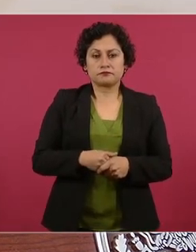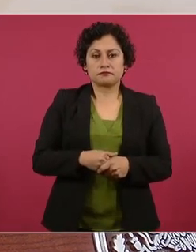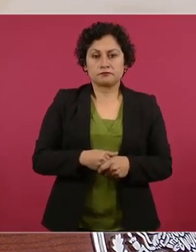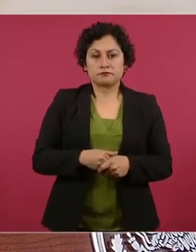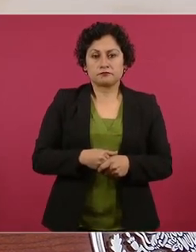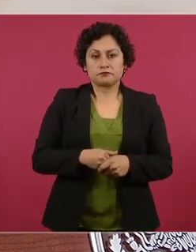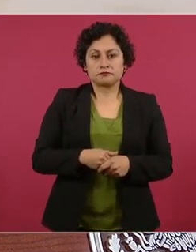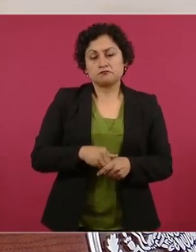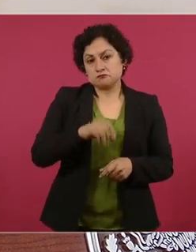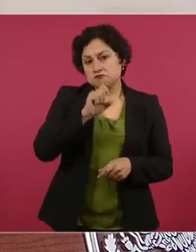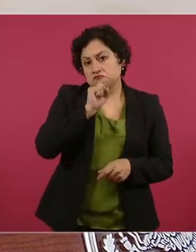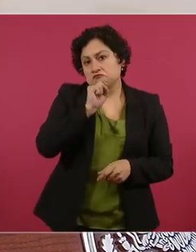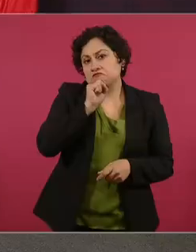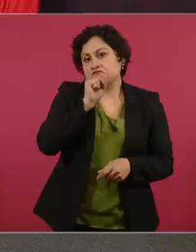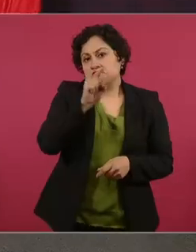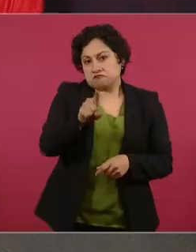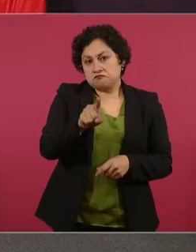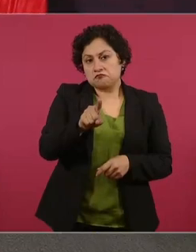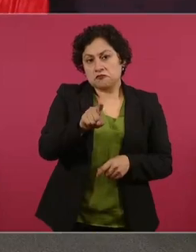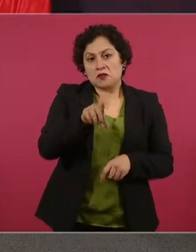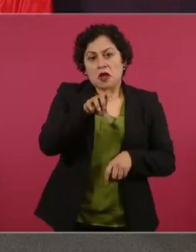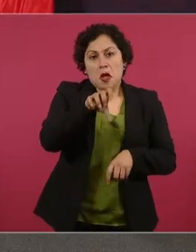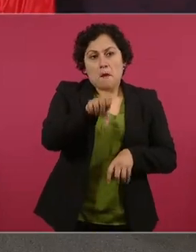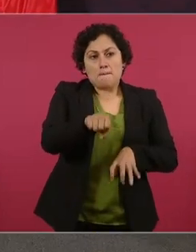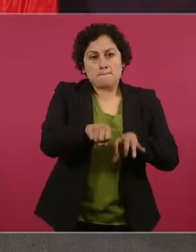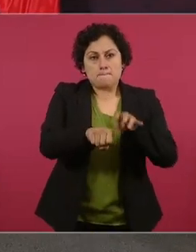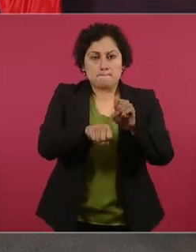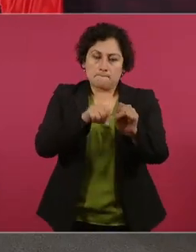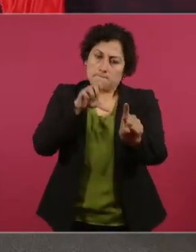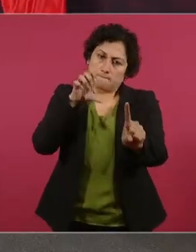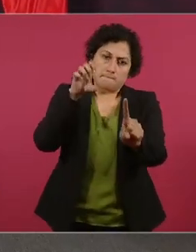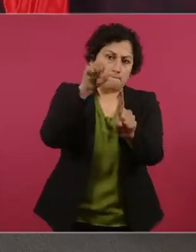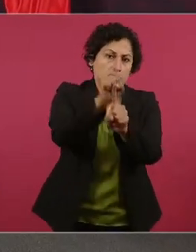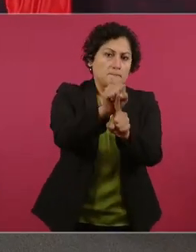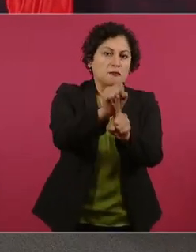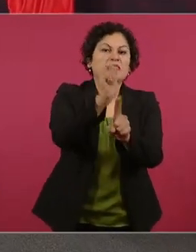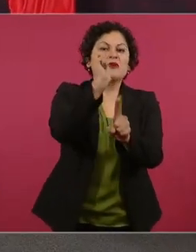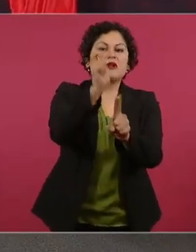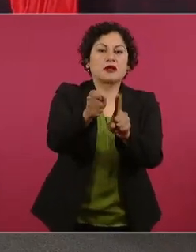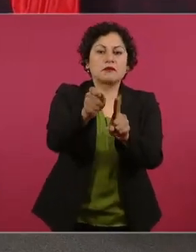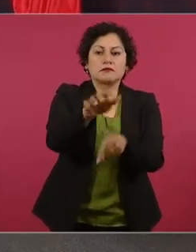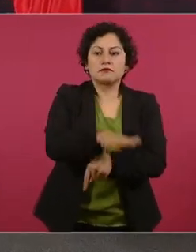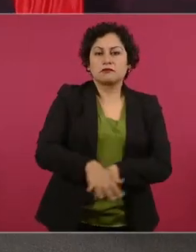lograr el propósito principal de encontrar a los jóvenes.